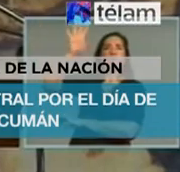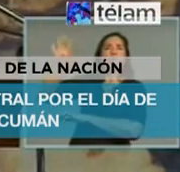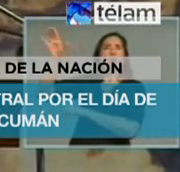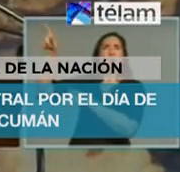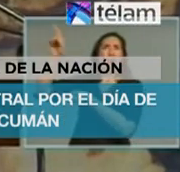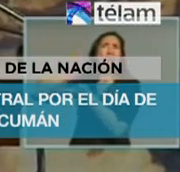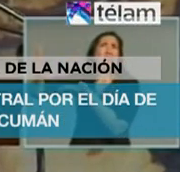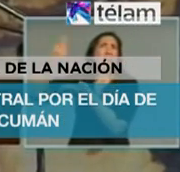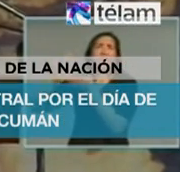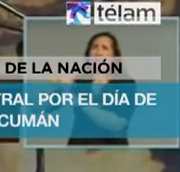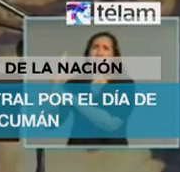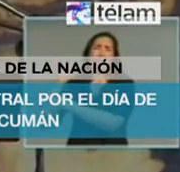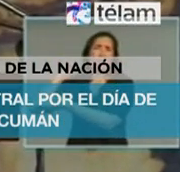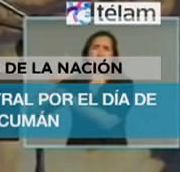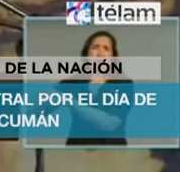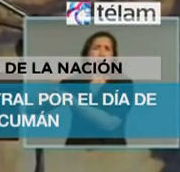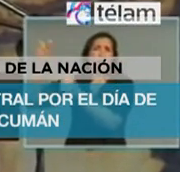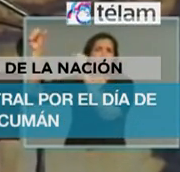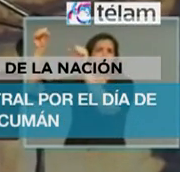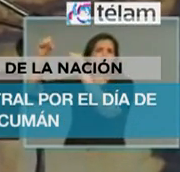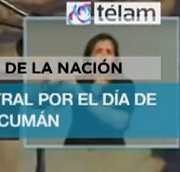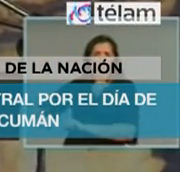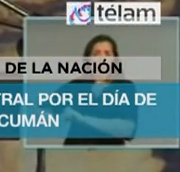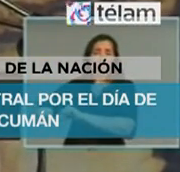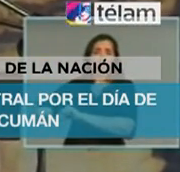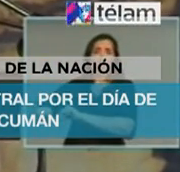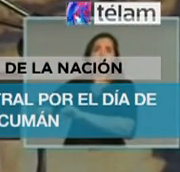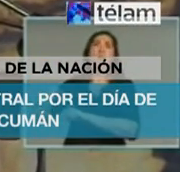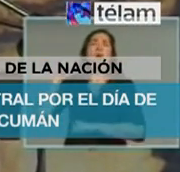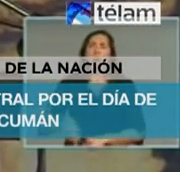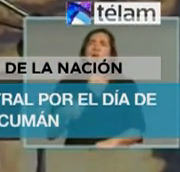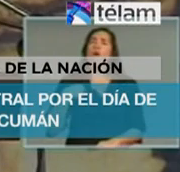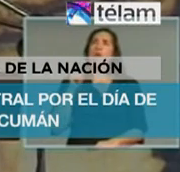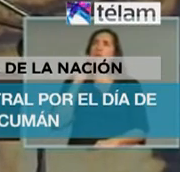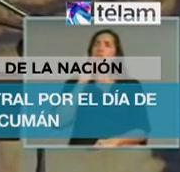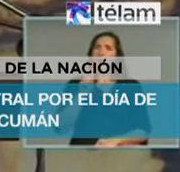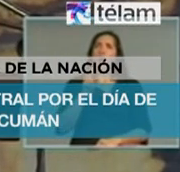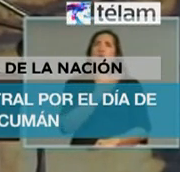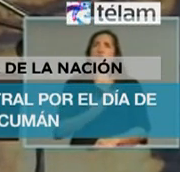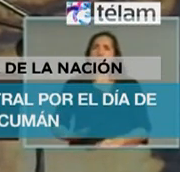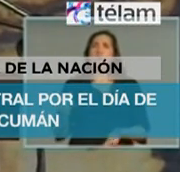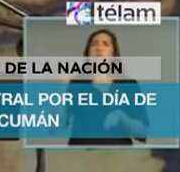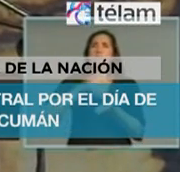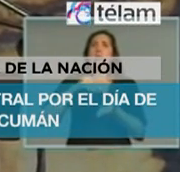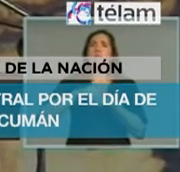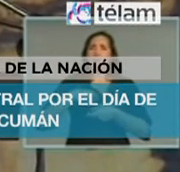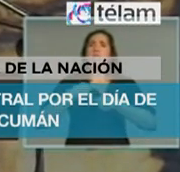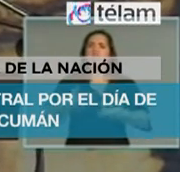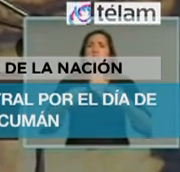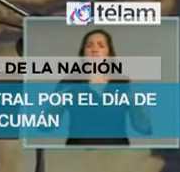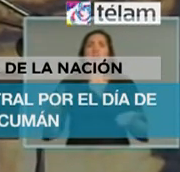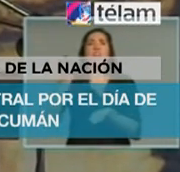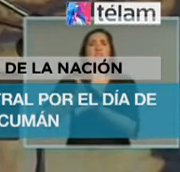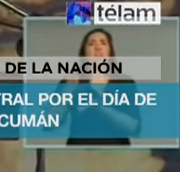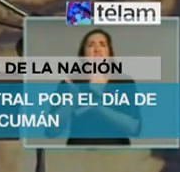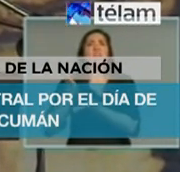a deudas impagables, ahora que vemos un gobierno que sigue ampliando derechos a